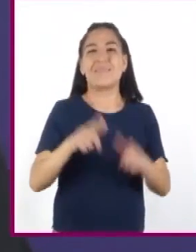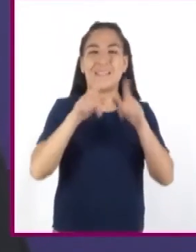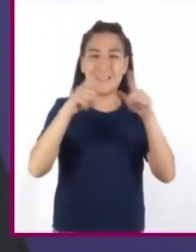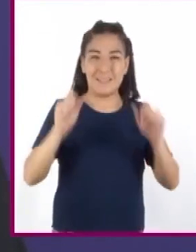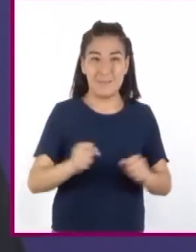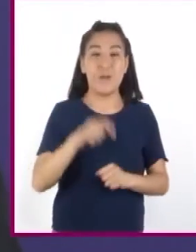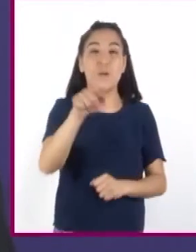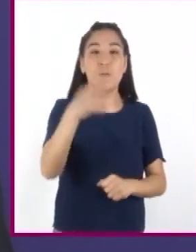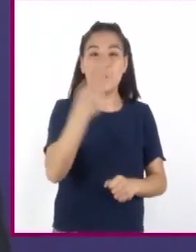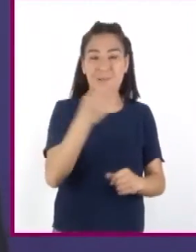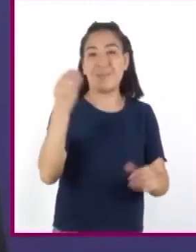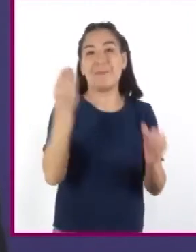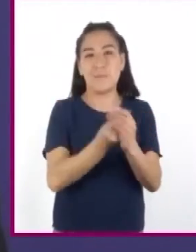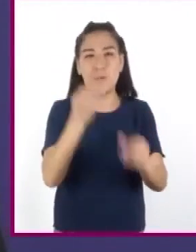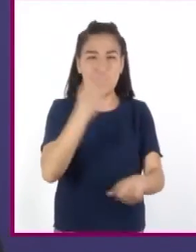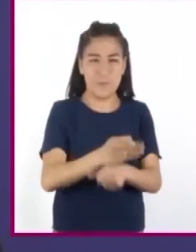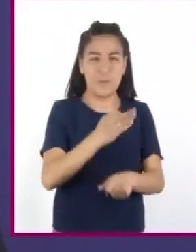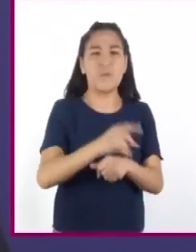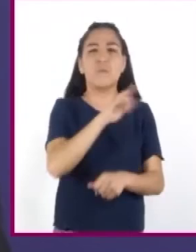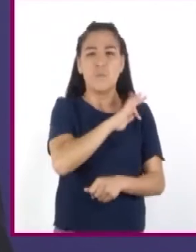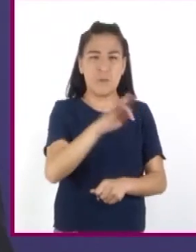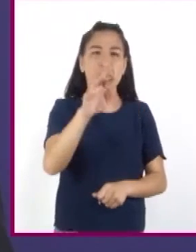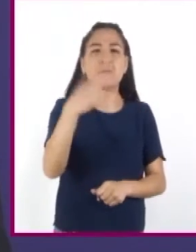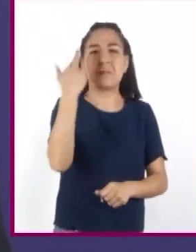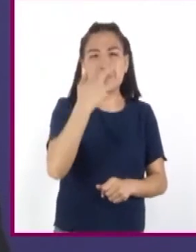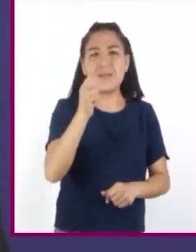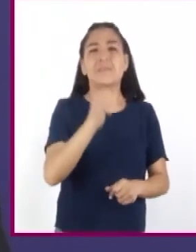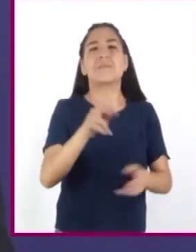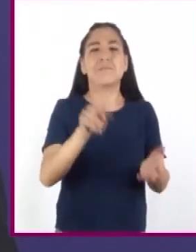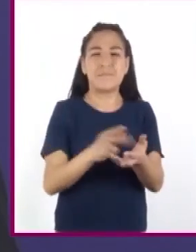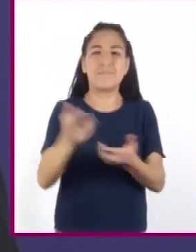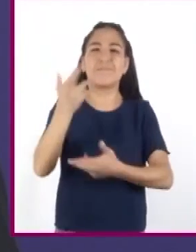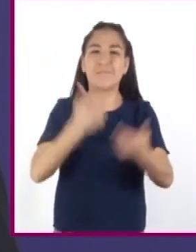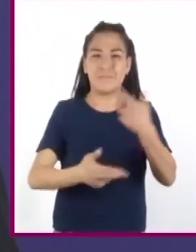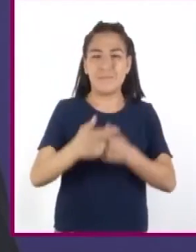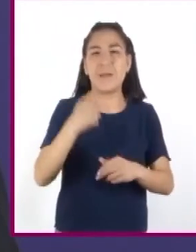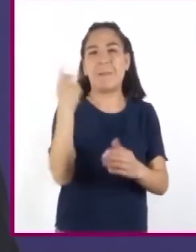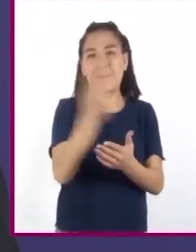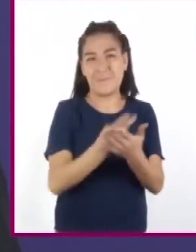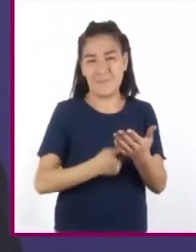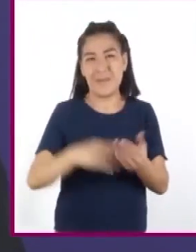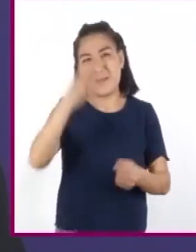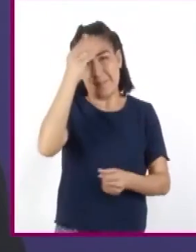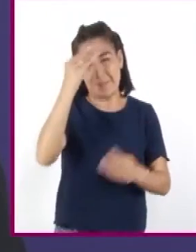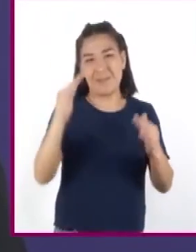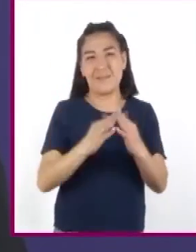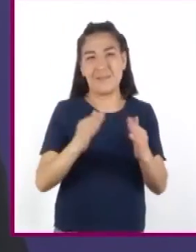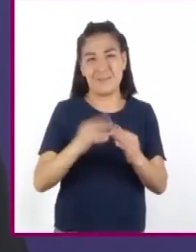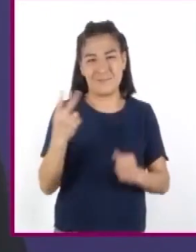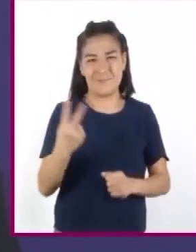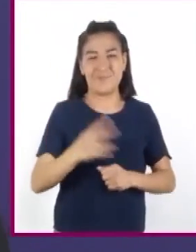a consultar la sesión, pueden revisar los horarios de repeticiones del programa Aprende en